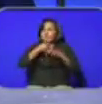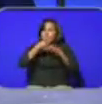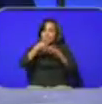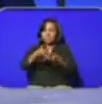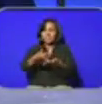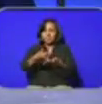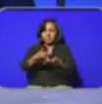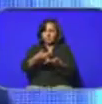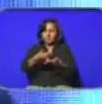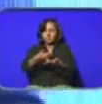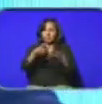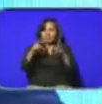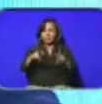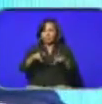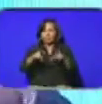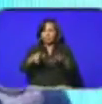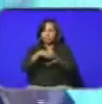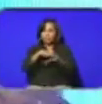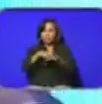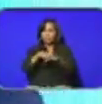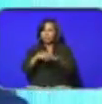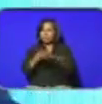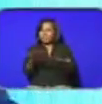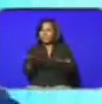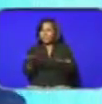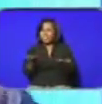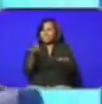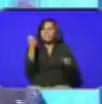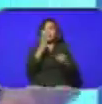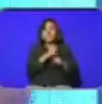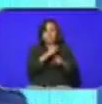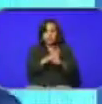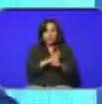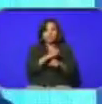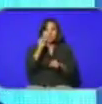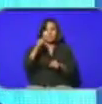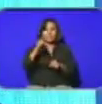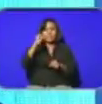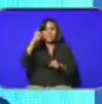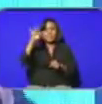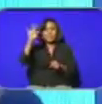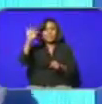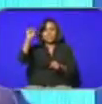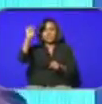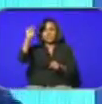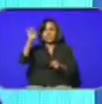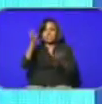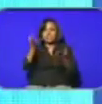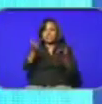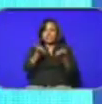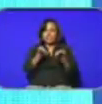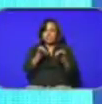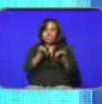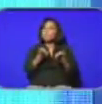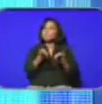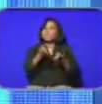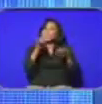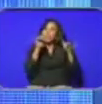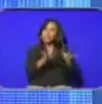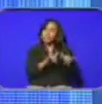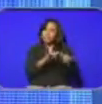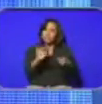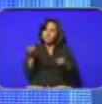estudia es un buen empleo. Entonces, el ICSE es eso, preparar a jóvenes para darles la confianza y la